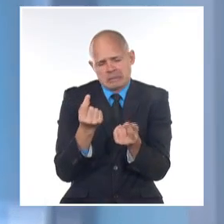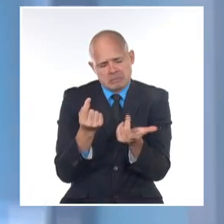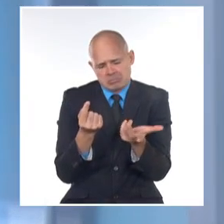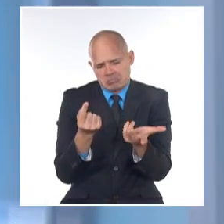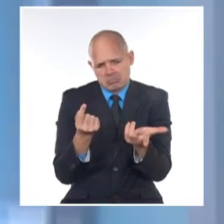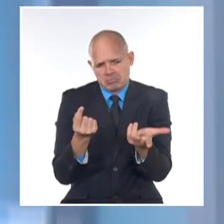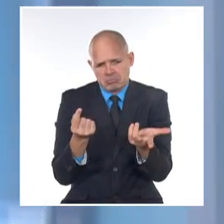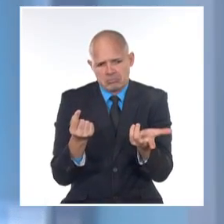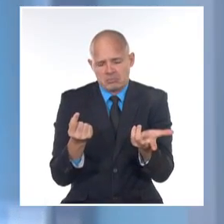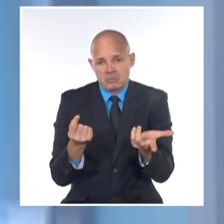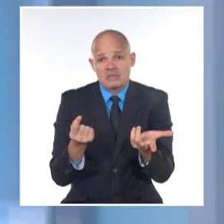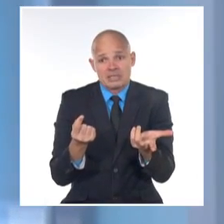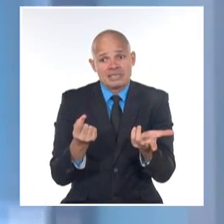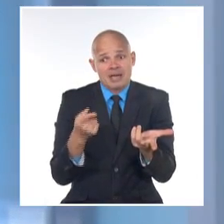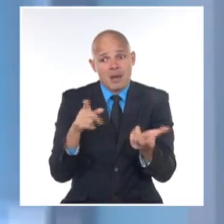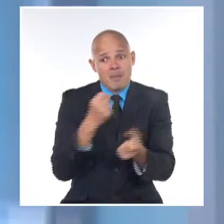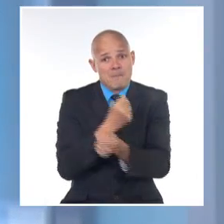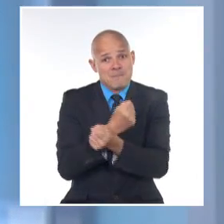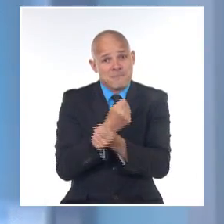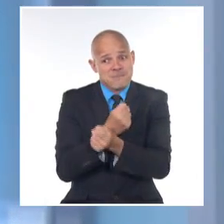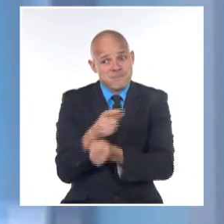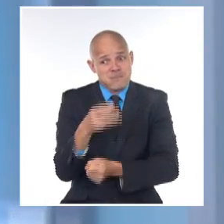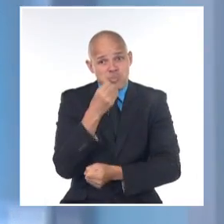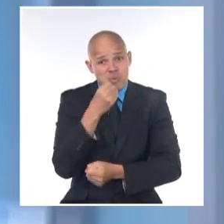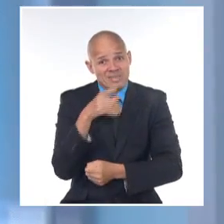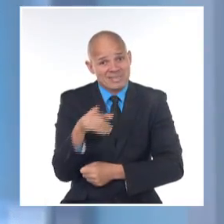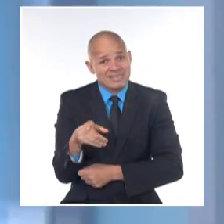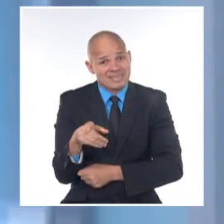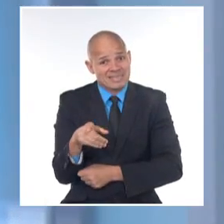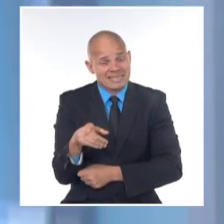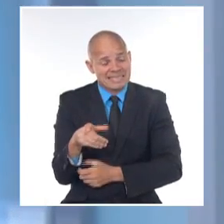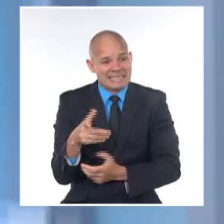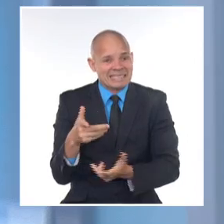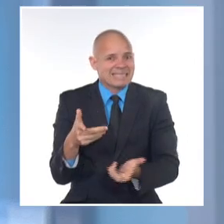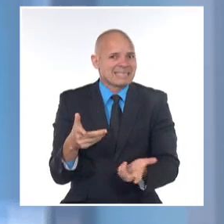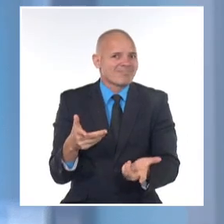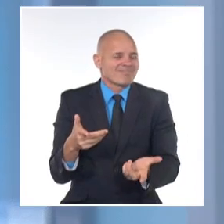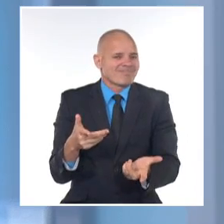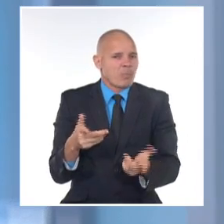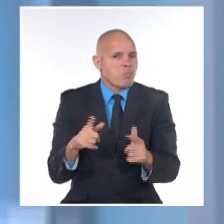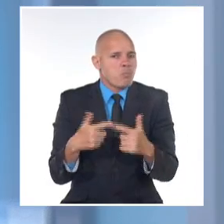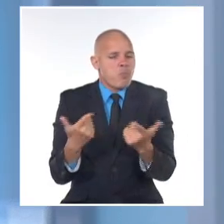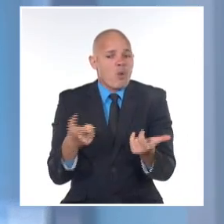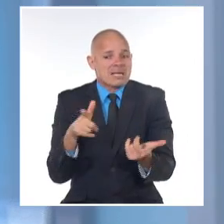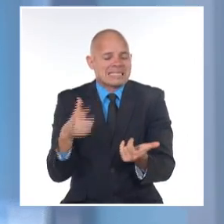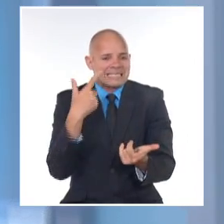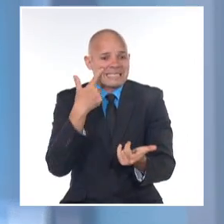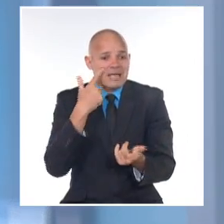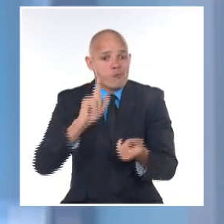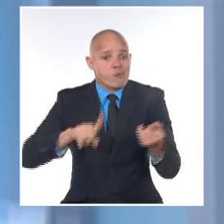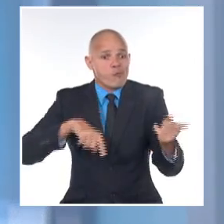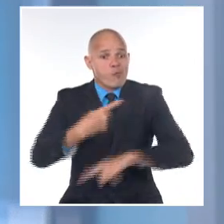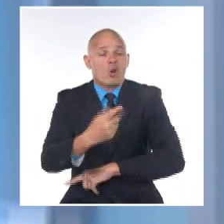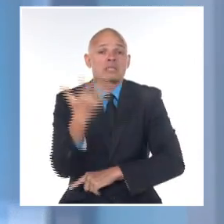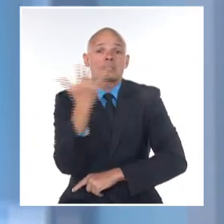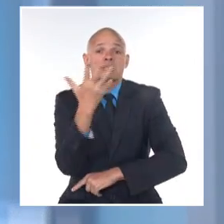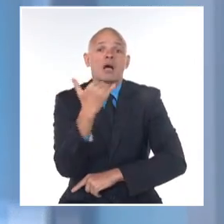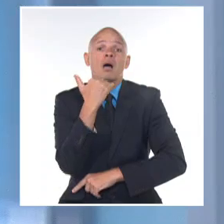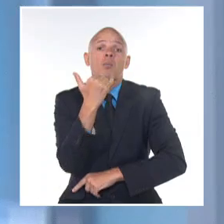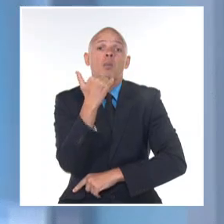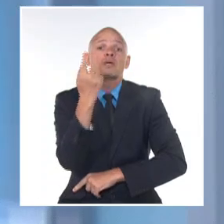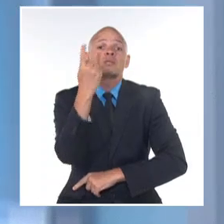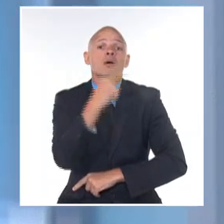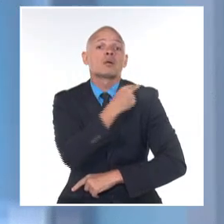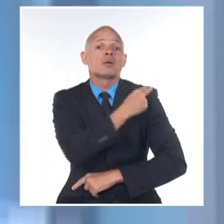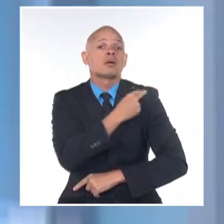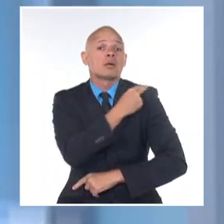obstante, la peligrosidad social de estas conductas es elevada, teniendo en cuenta que son acciones en contra de las autoridades y impiden